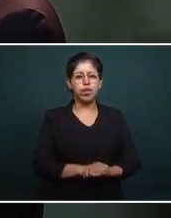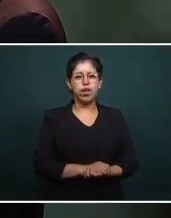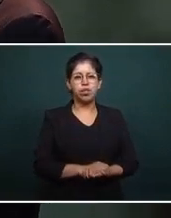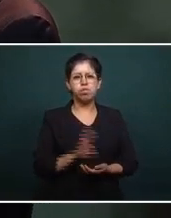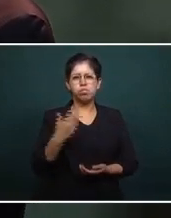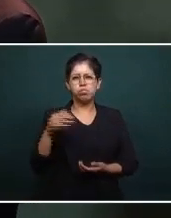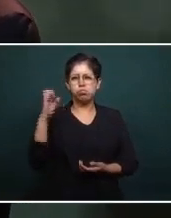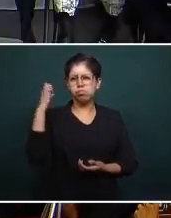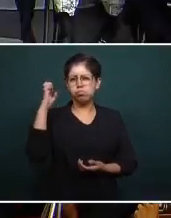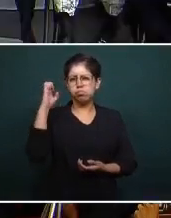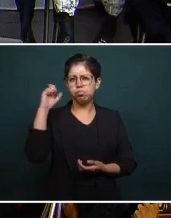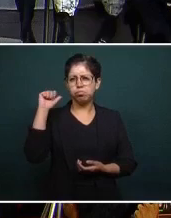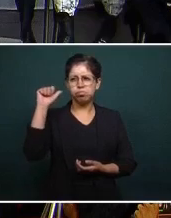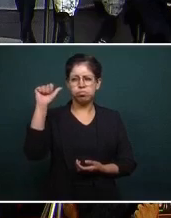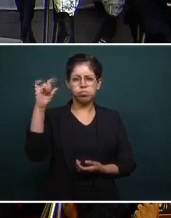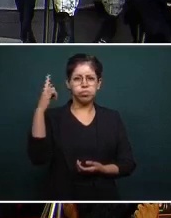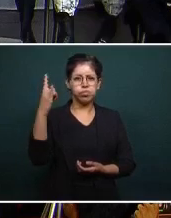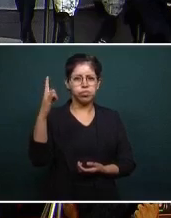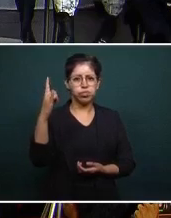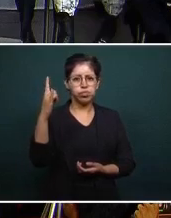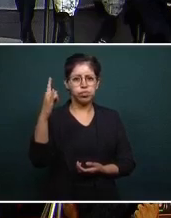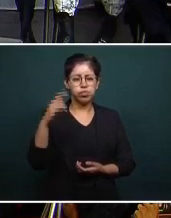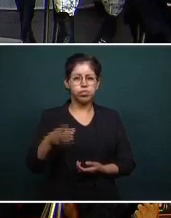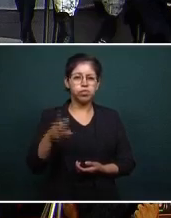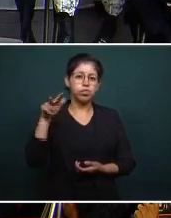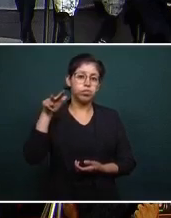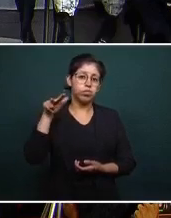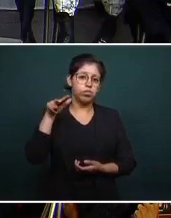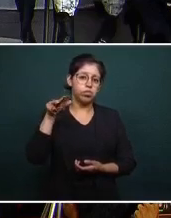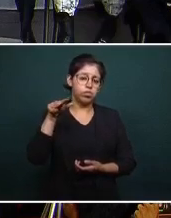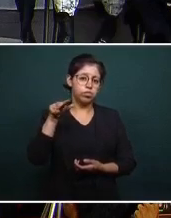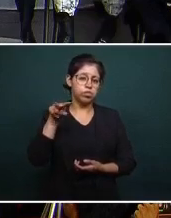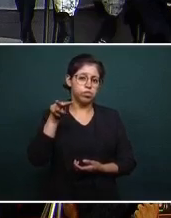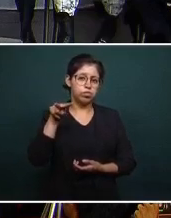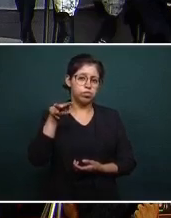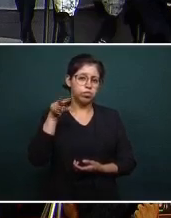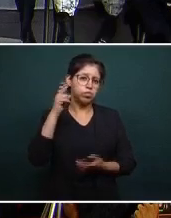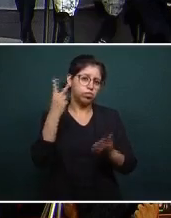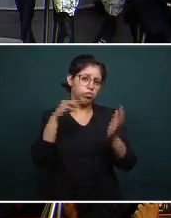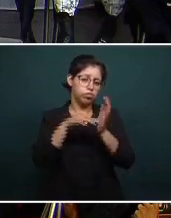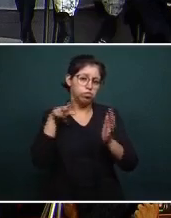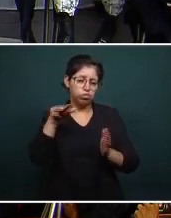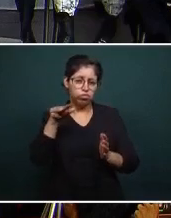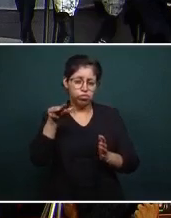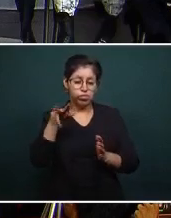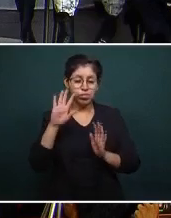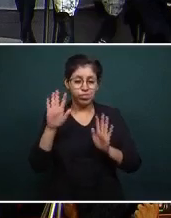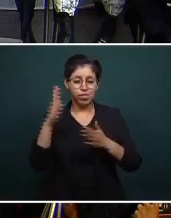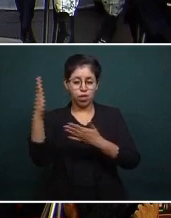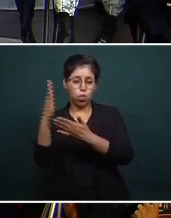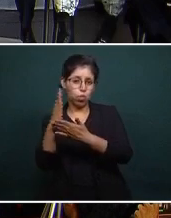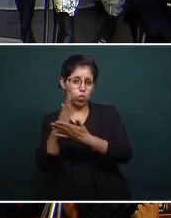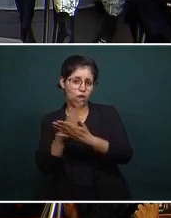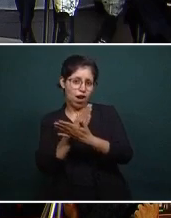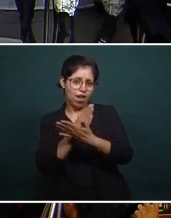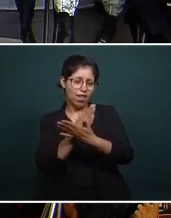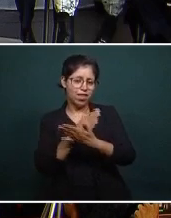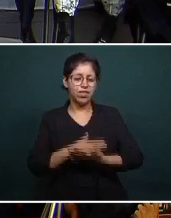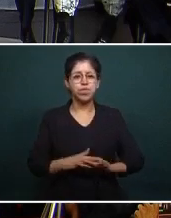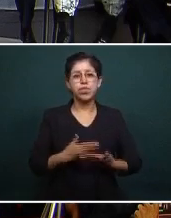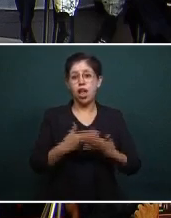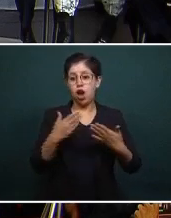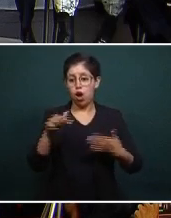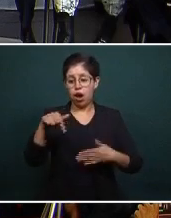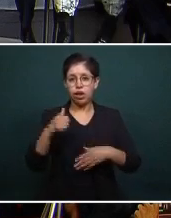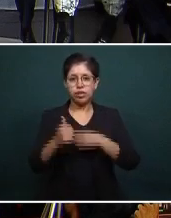decir, enero a julio 2018 contra enero a julio 2019, vemos una disminución del 11% en el robo de vehículo, el